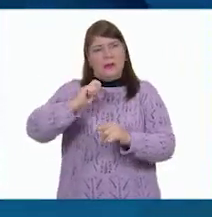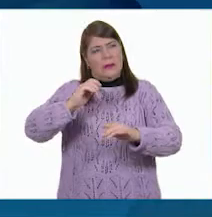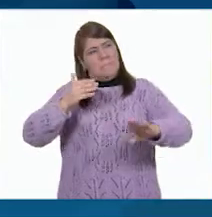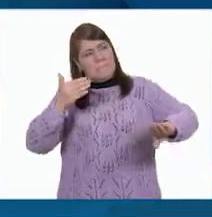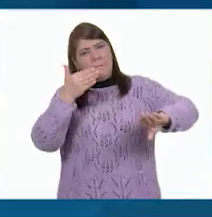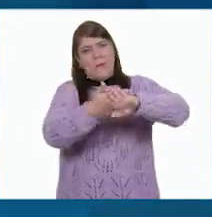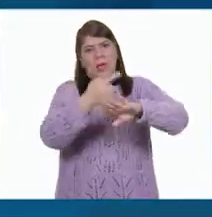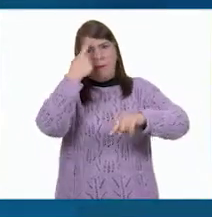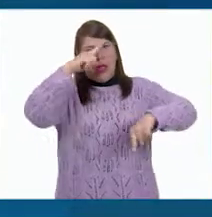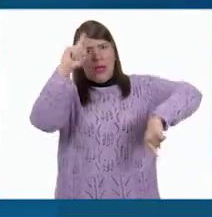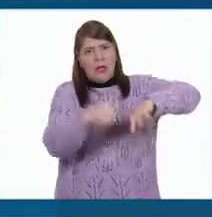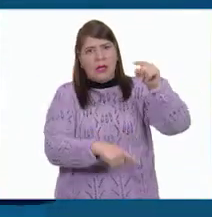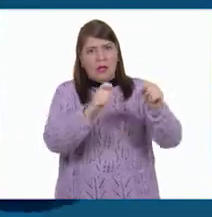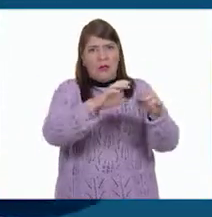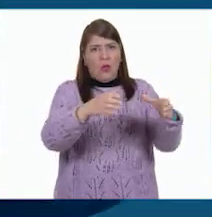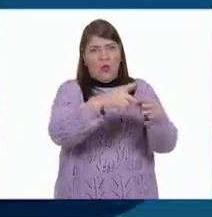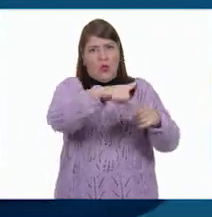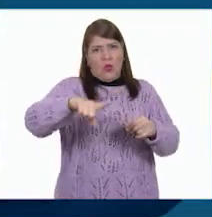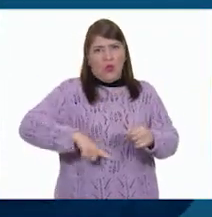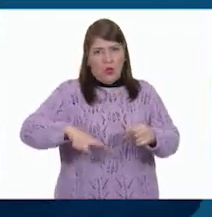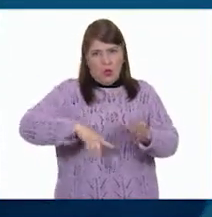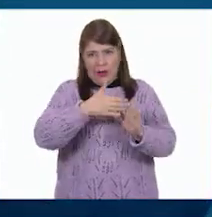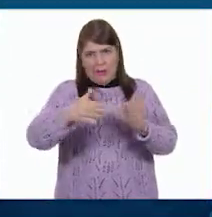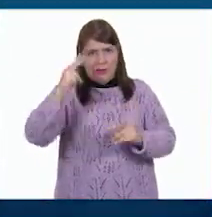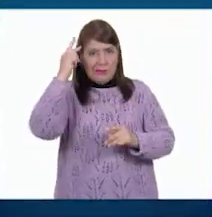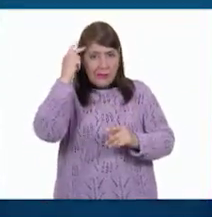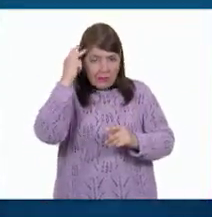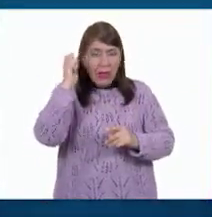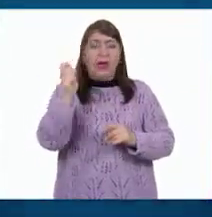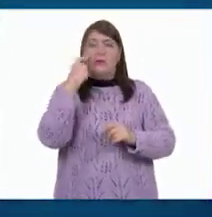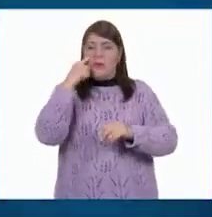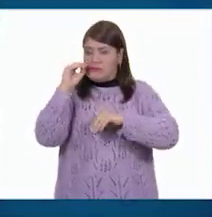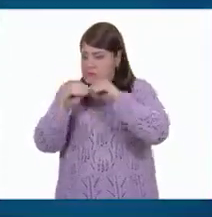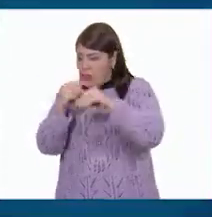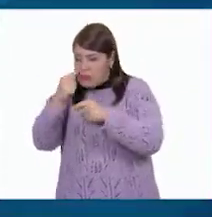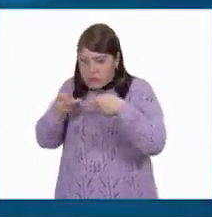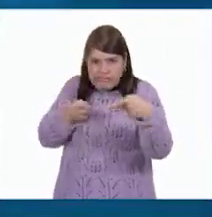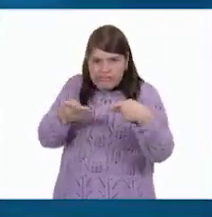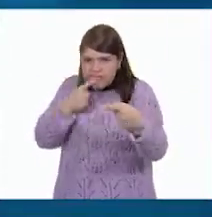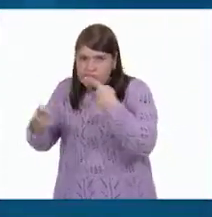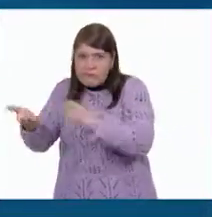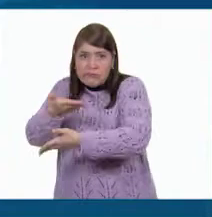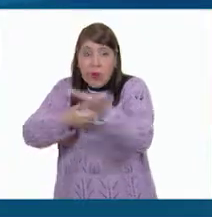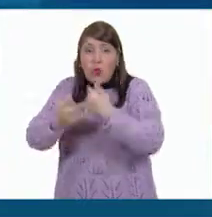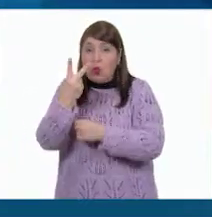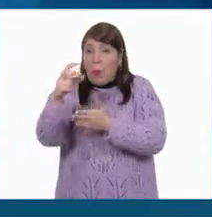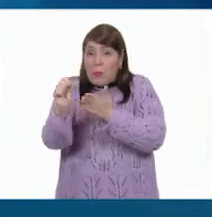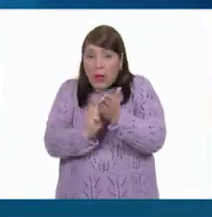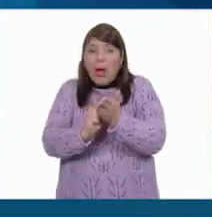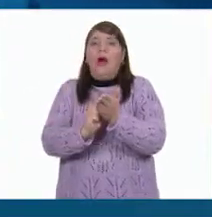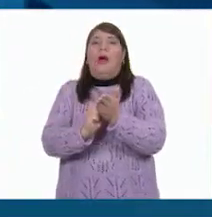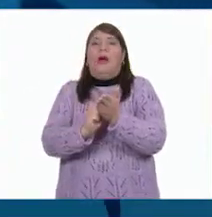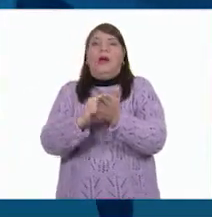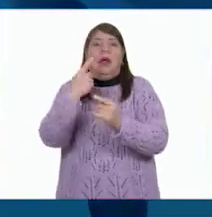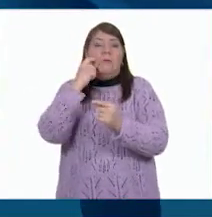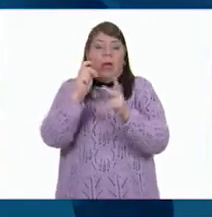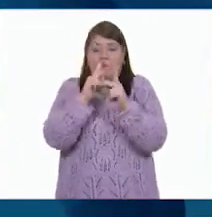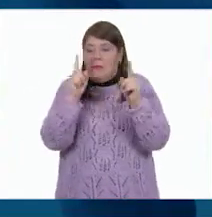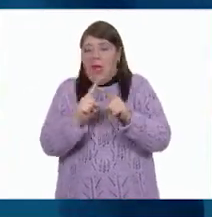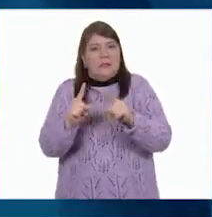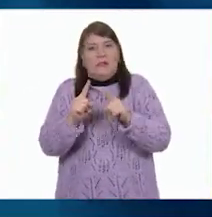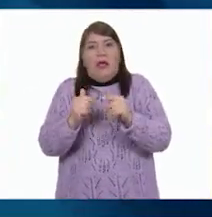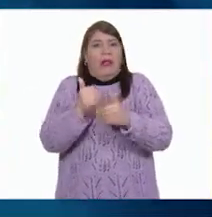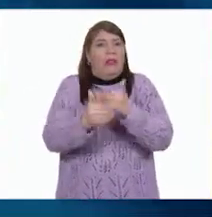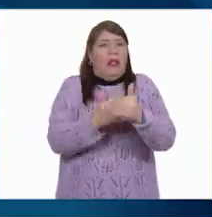derrocar al régimen preparaban un cambio radical que en menos de 2 meses haría volar el espejismo de la paz y el